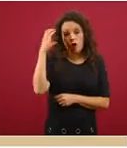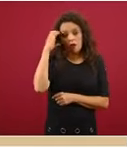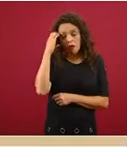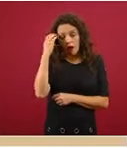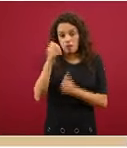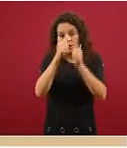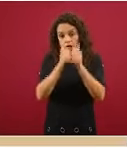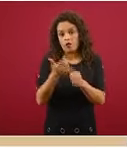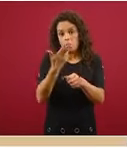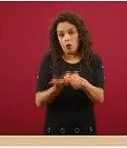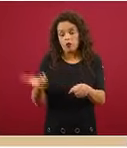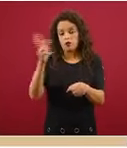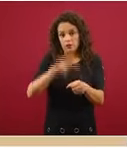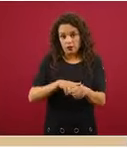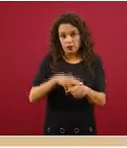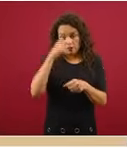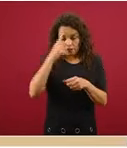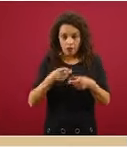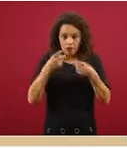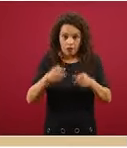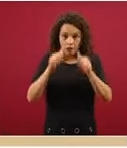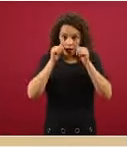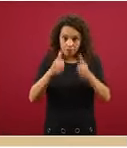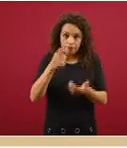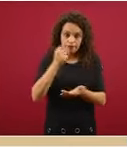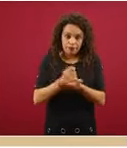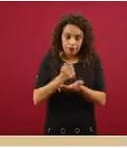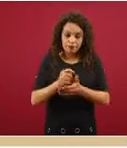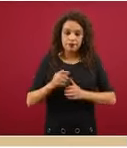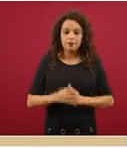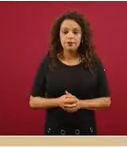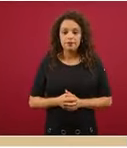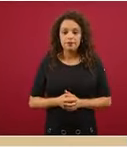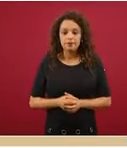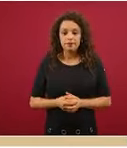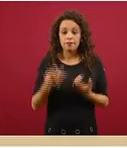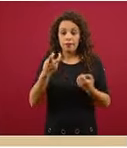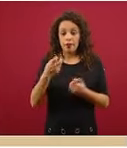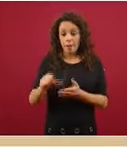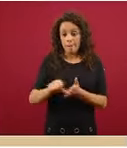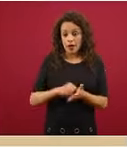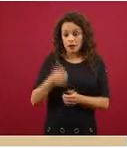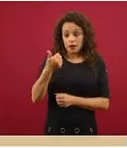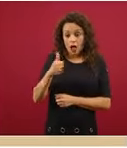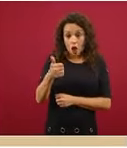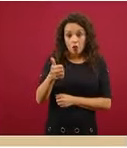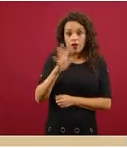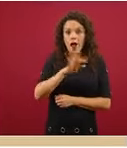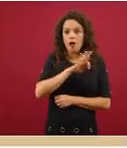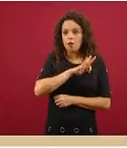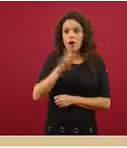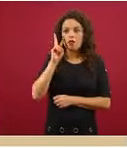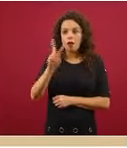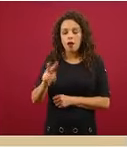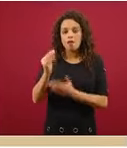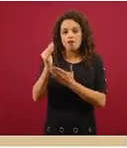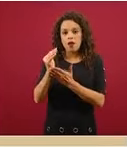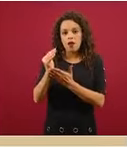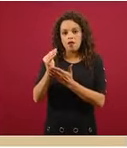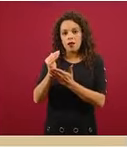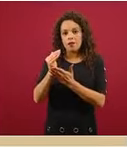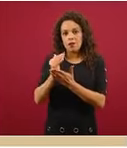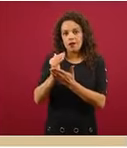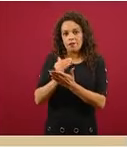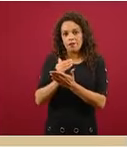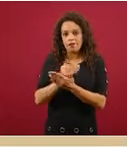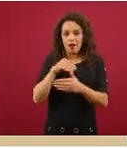y veíamos cómo prácticamente durante todo el mes de agosto empezamos ya a ver este descenso importante, y con esta gráfica y con